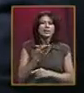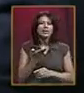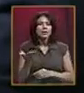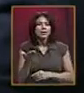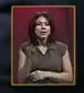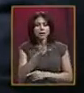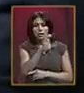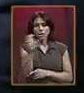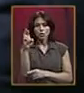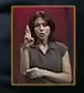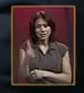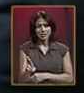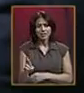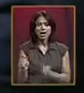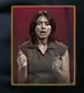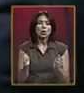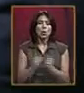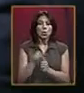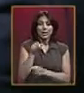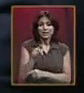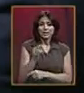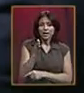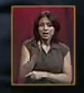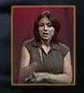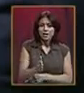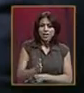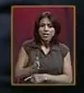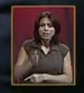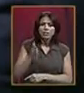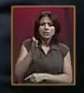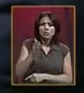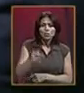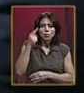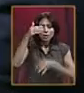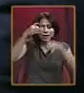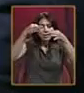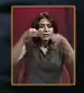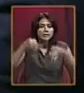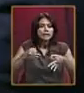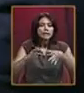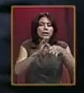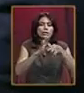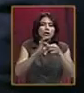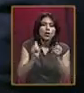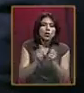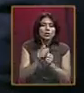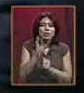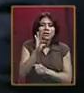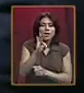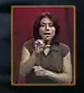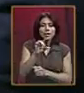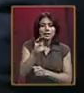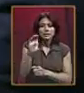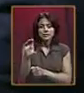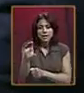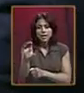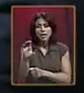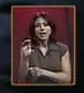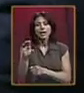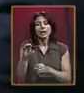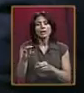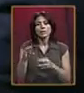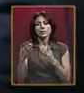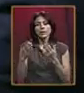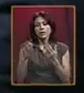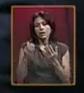esta lentitud para decidir en torno al TLC, en torno a la Unión Aduanera, en torno a las negociaciones con